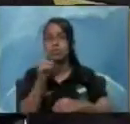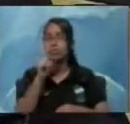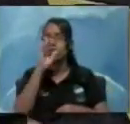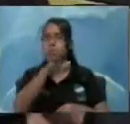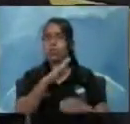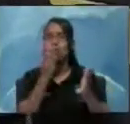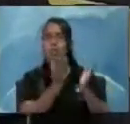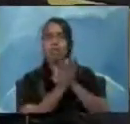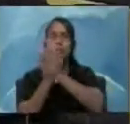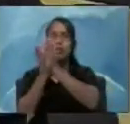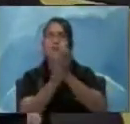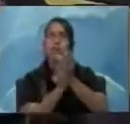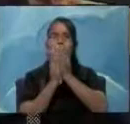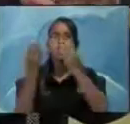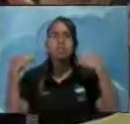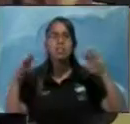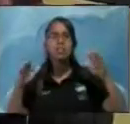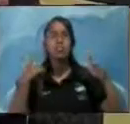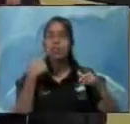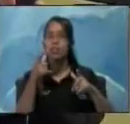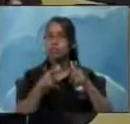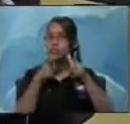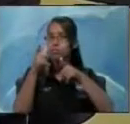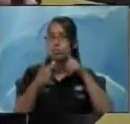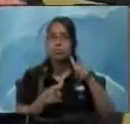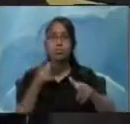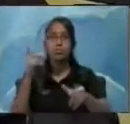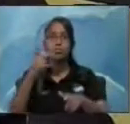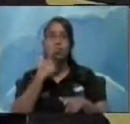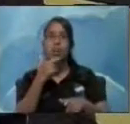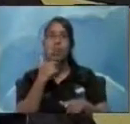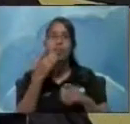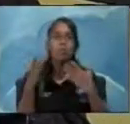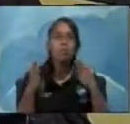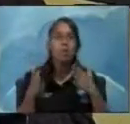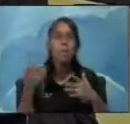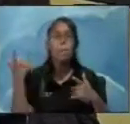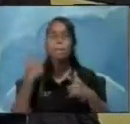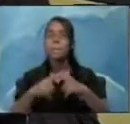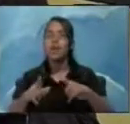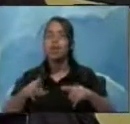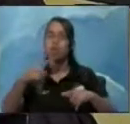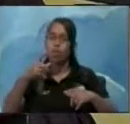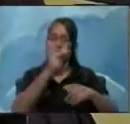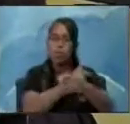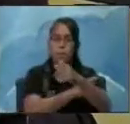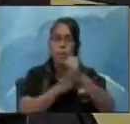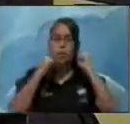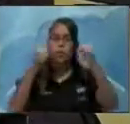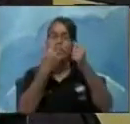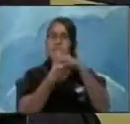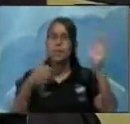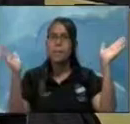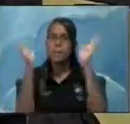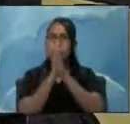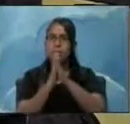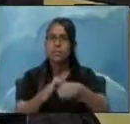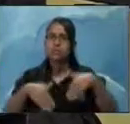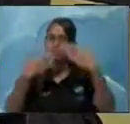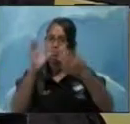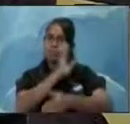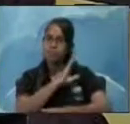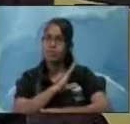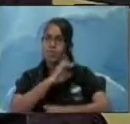escuela quizás tiene un léxico allí medio medio chacachaca pero cuando El poder del espíritu santo de dios toma a un